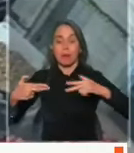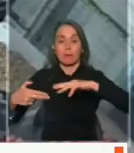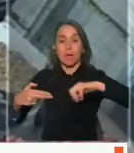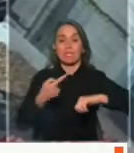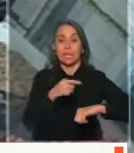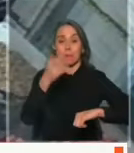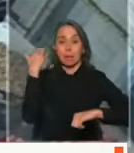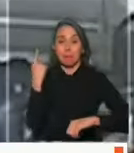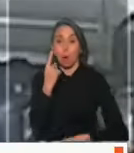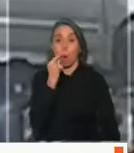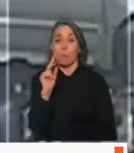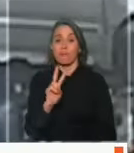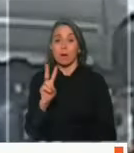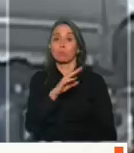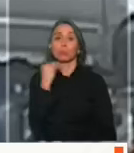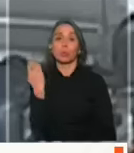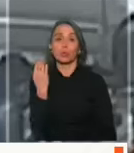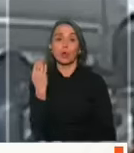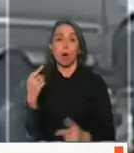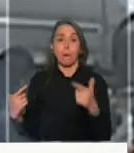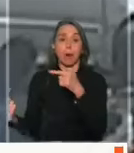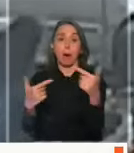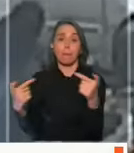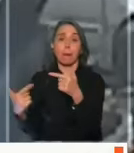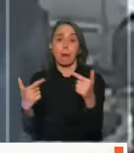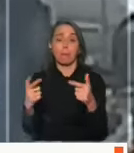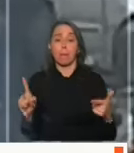un venezolano muerto tras una intensa balacera.